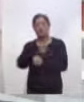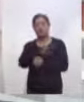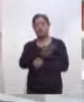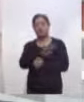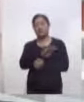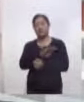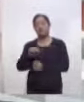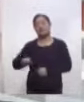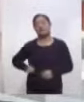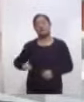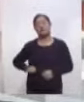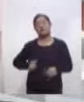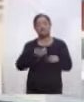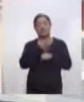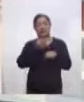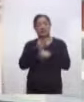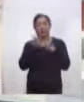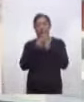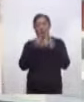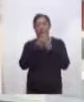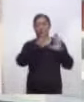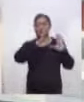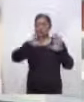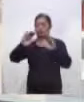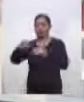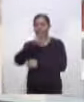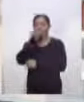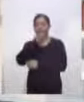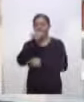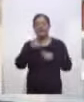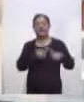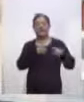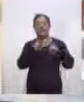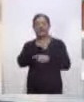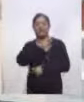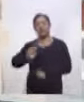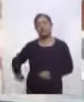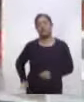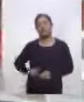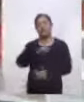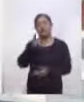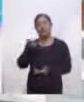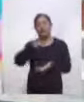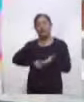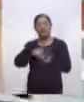Secretaría de Salud del Estado capacitó a instituciones educativas de diferentes municipios de la entidad.